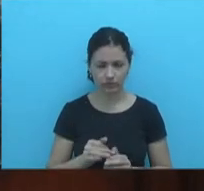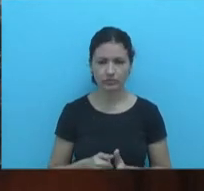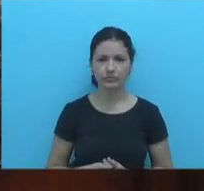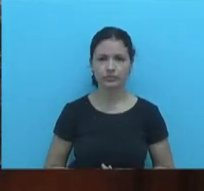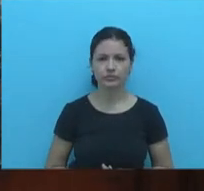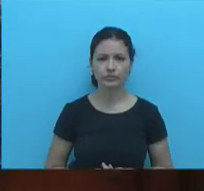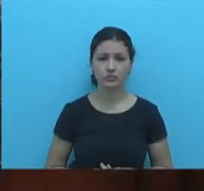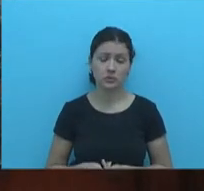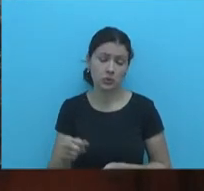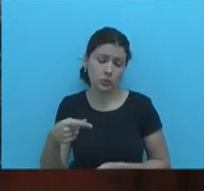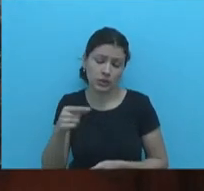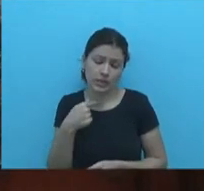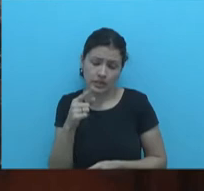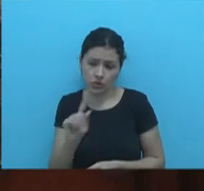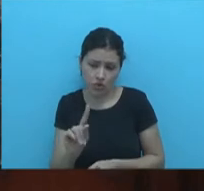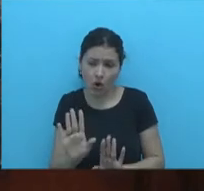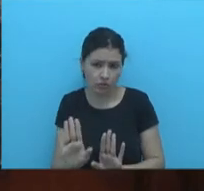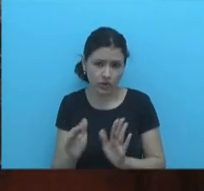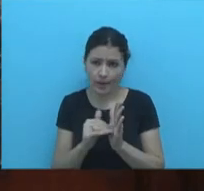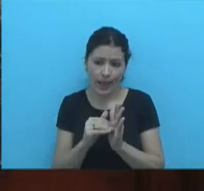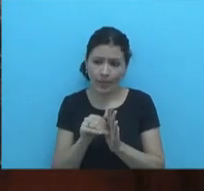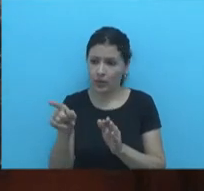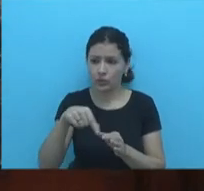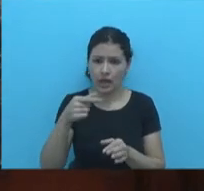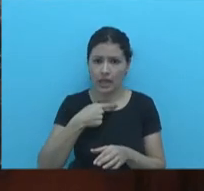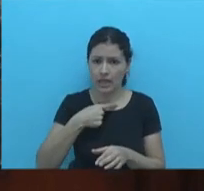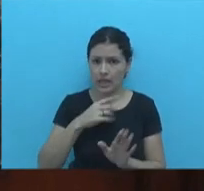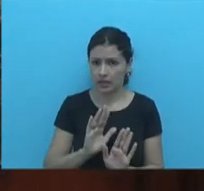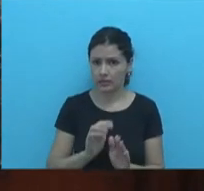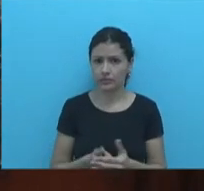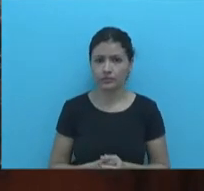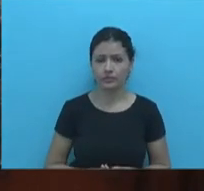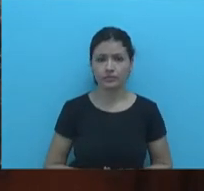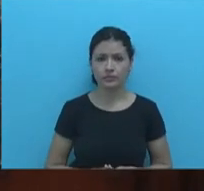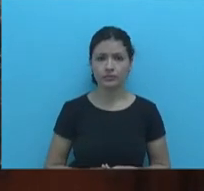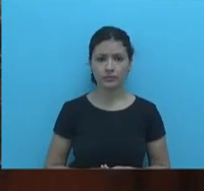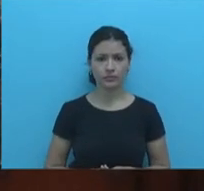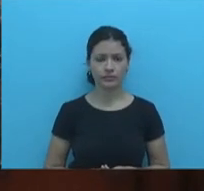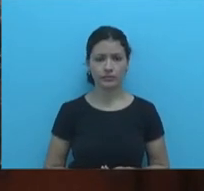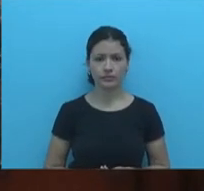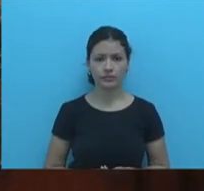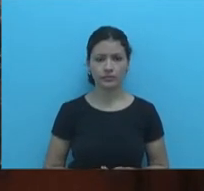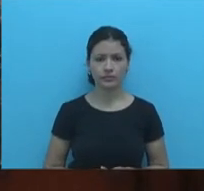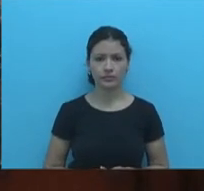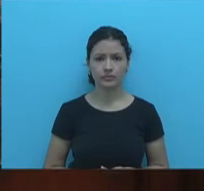Si no están de acuerdo, no están obligados a aceptar que se le modifique su